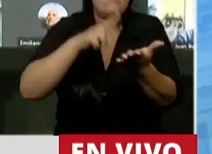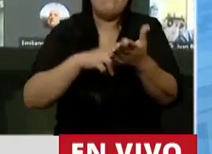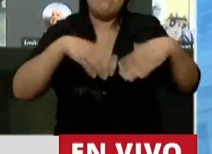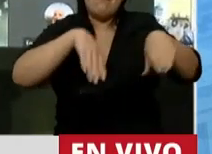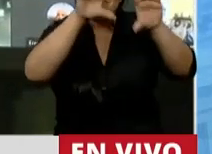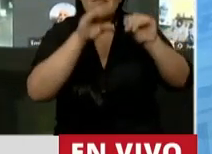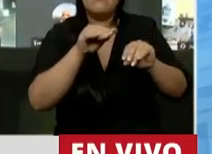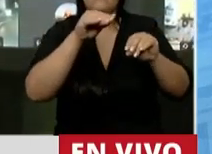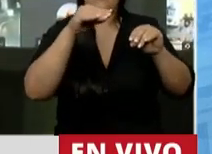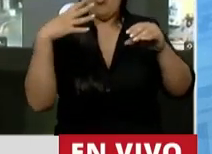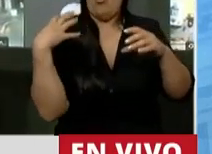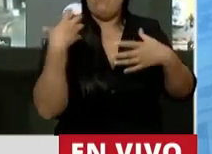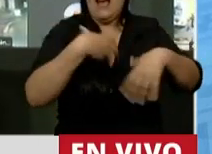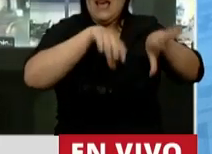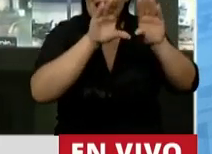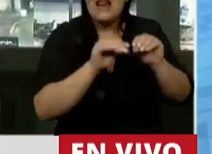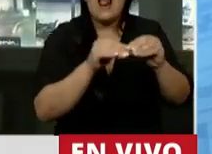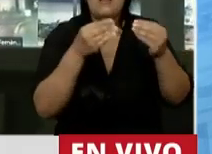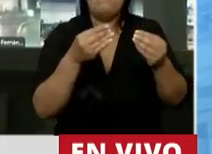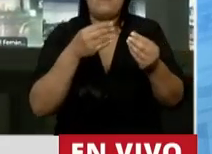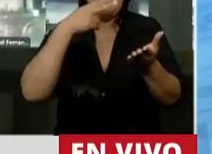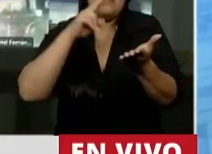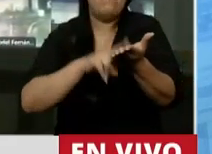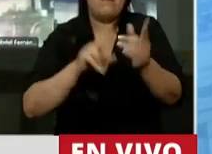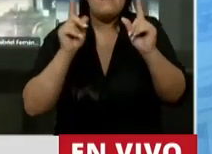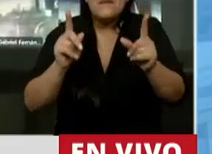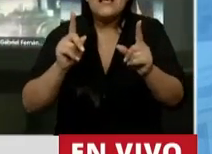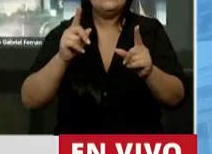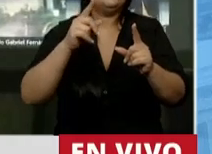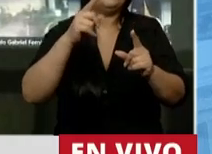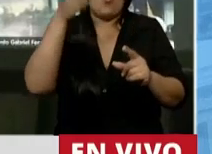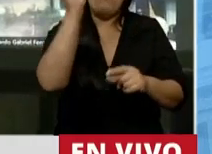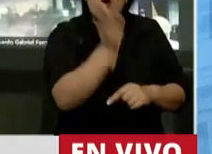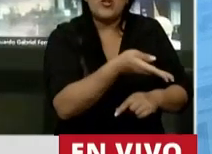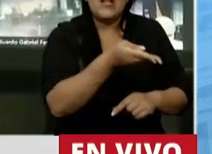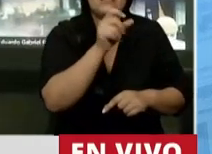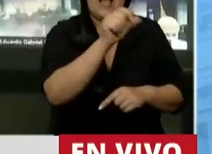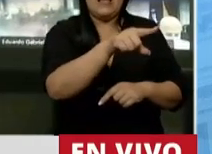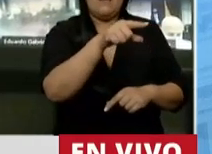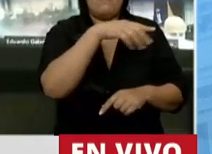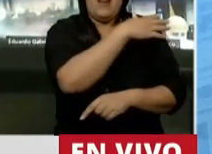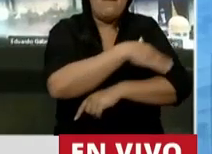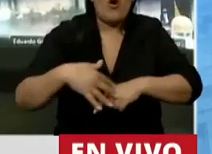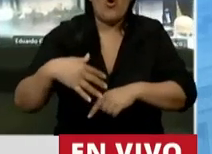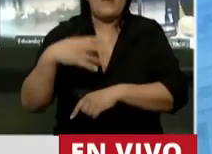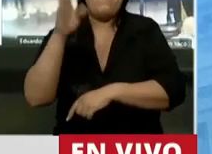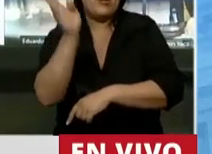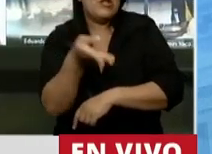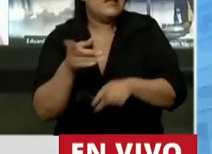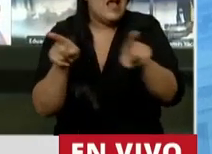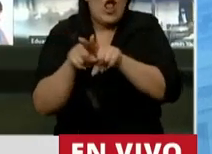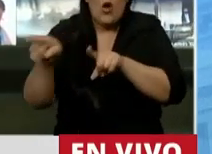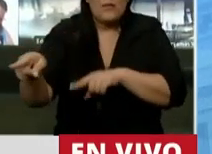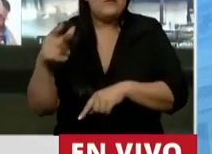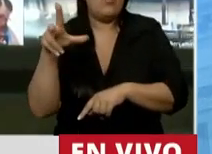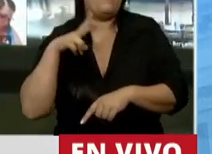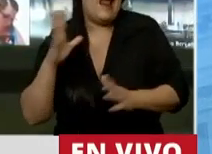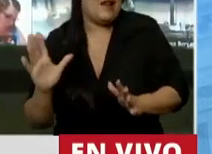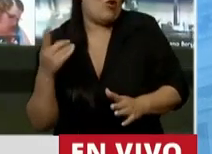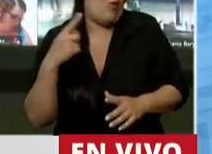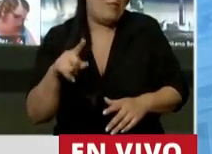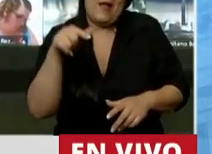integral que dejara de gravar con el consumo con las mismas alícuotas para quienes son pobres que para quienes son ricos? Pero como de